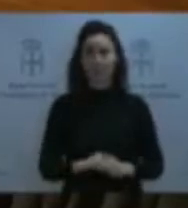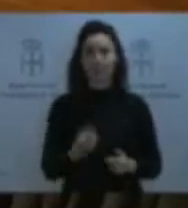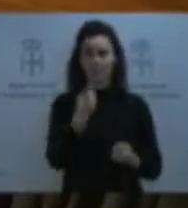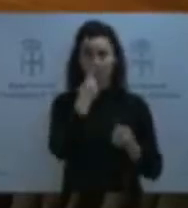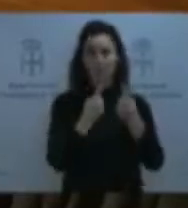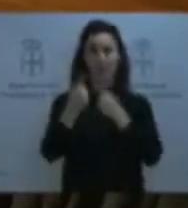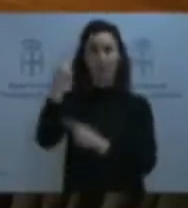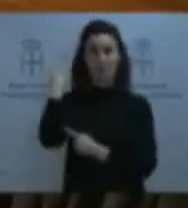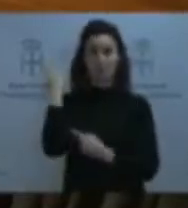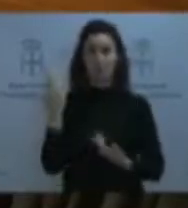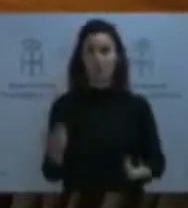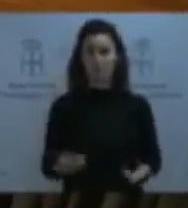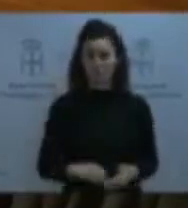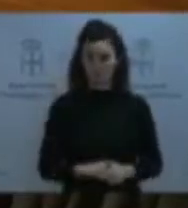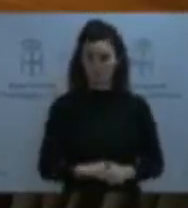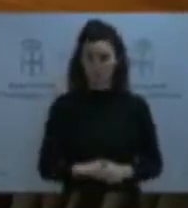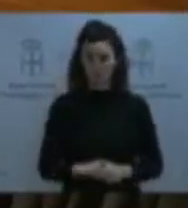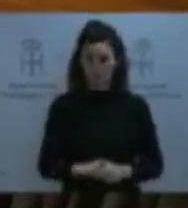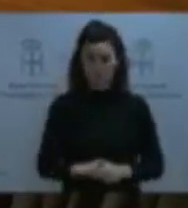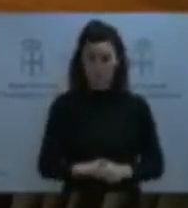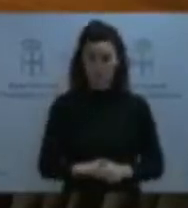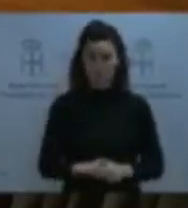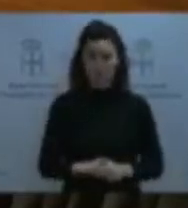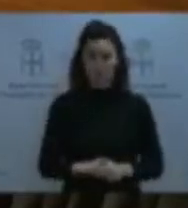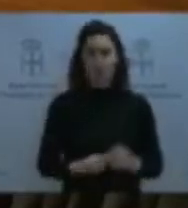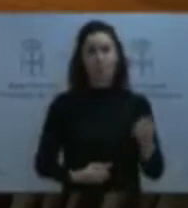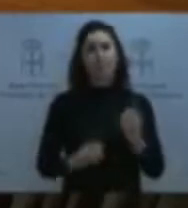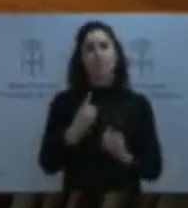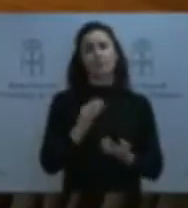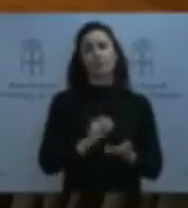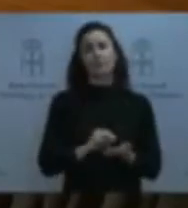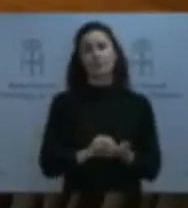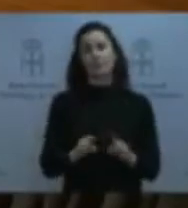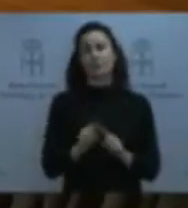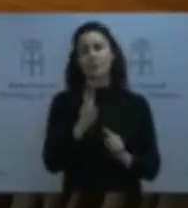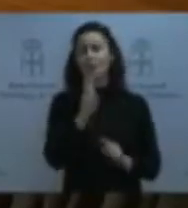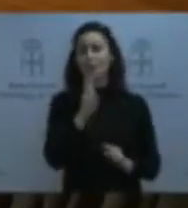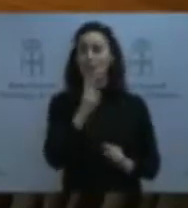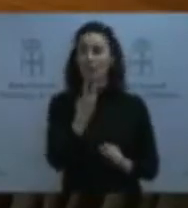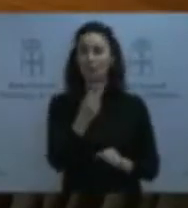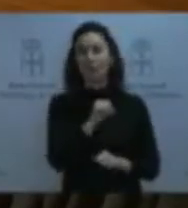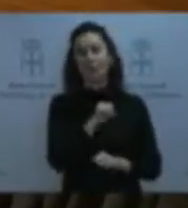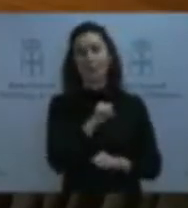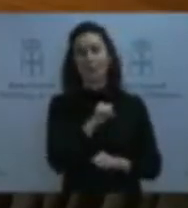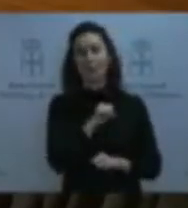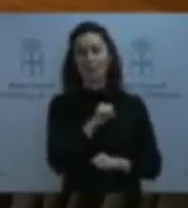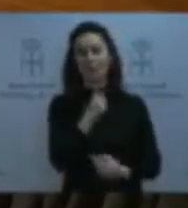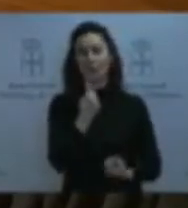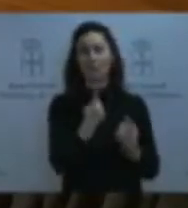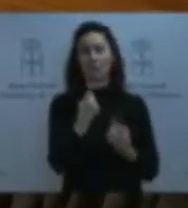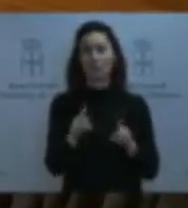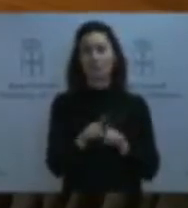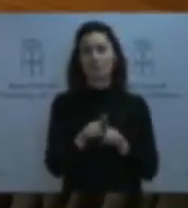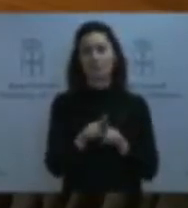expusimos y que había casos que esperaban más de 2 años, ¿no? Hay incluso casos de resonancias practicadas en 2016 y que tarden